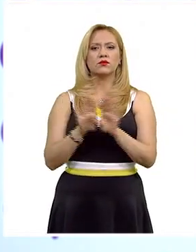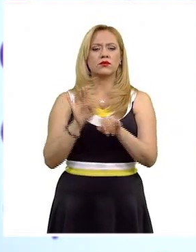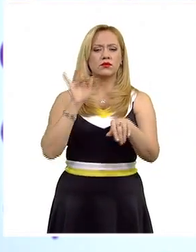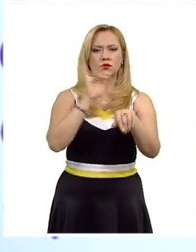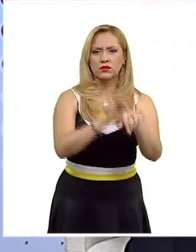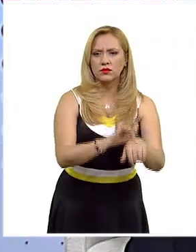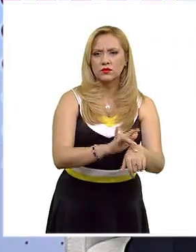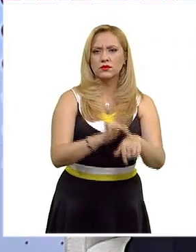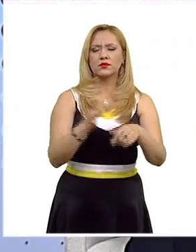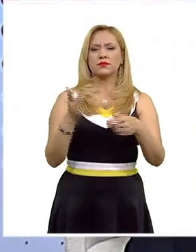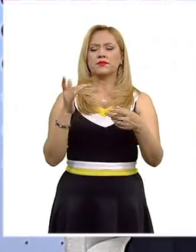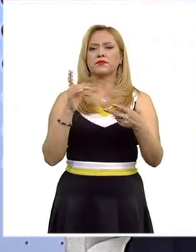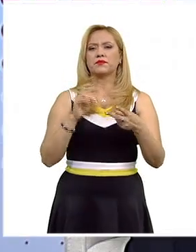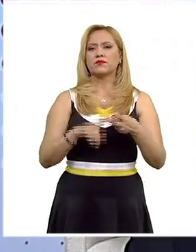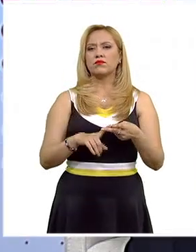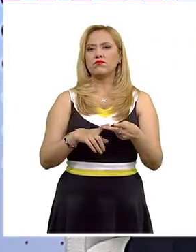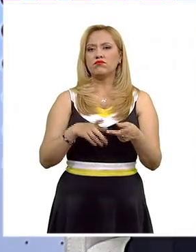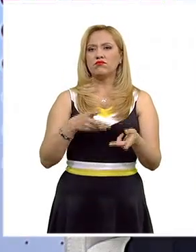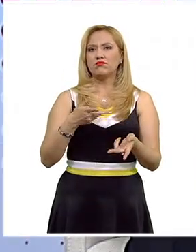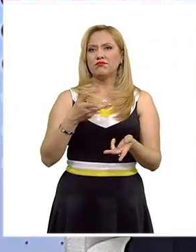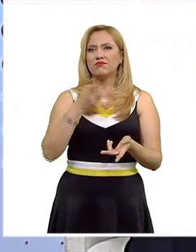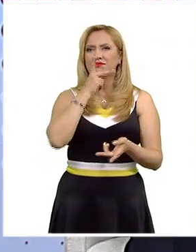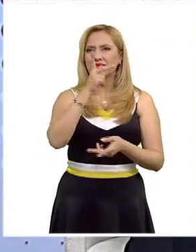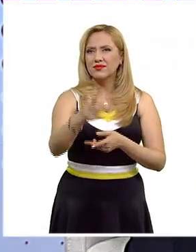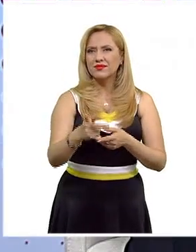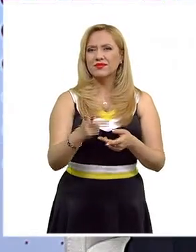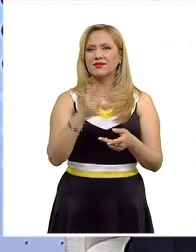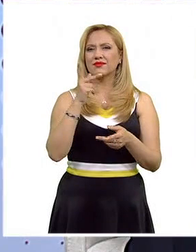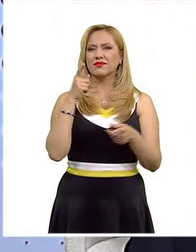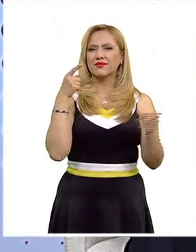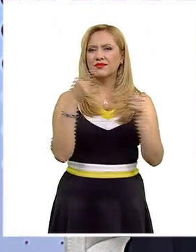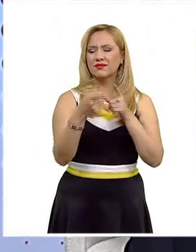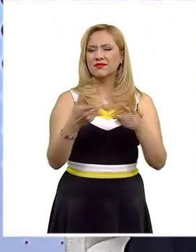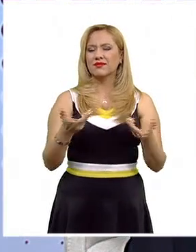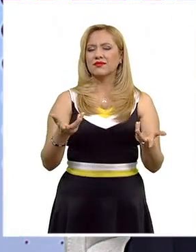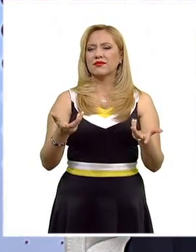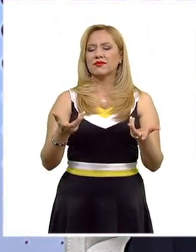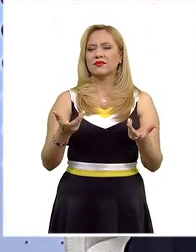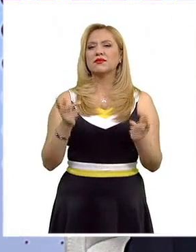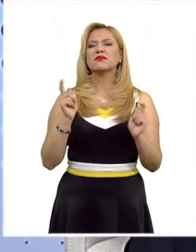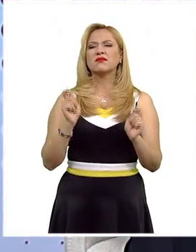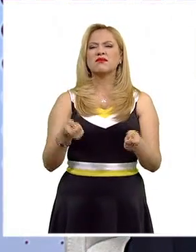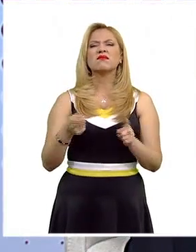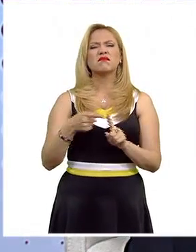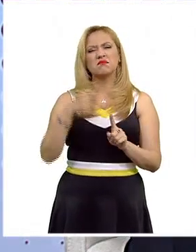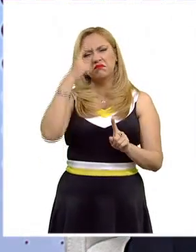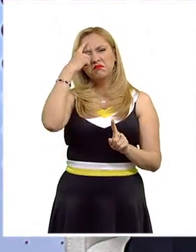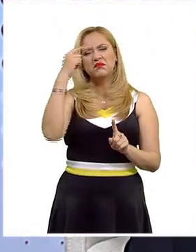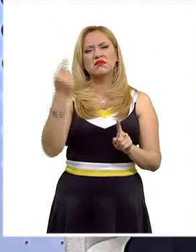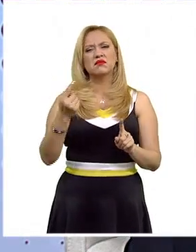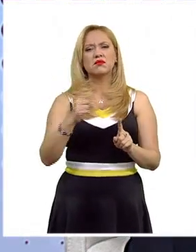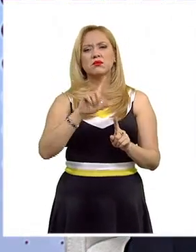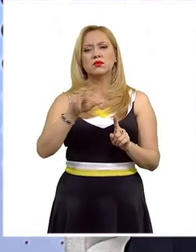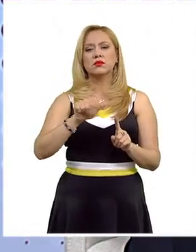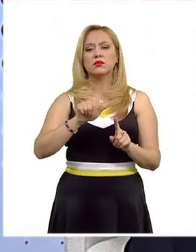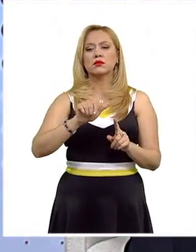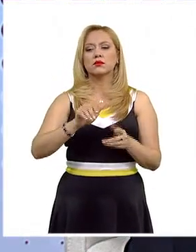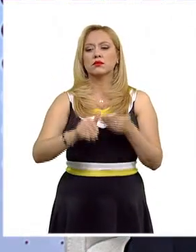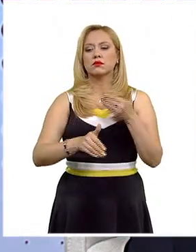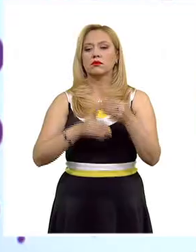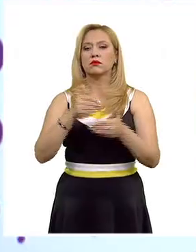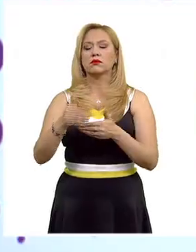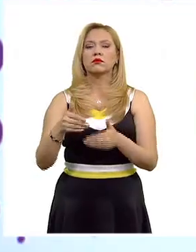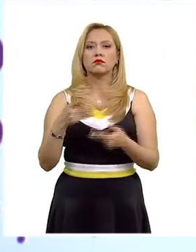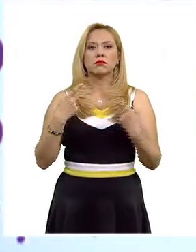acercamientos, estos comentarios tienen finalmente como consecuencia que comprometen